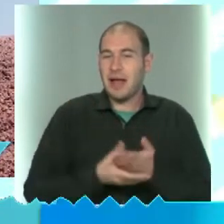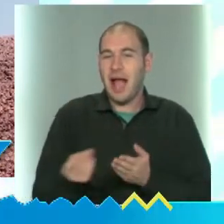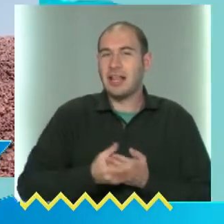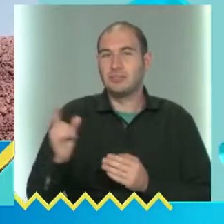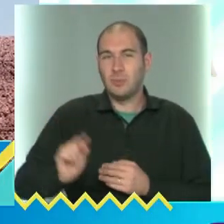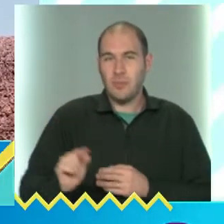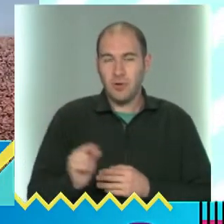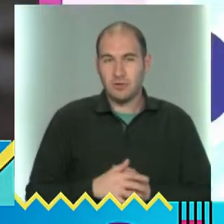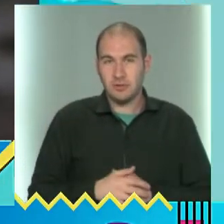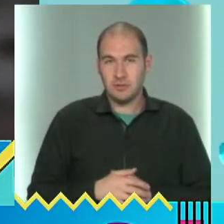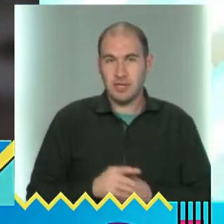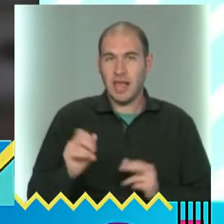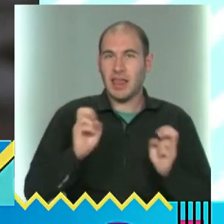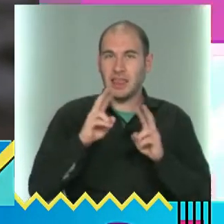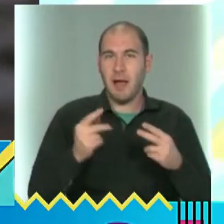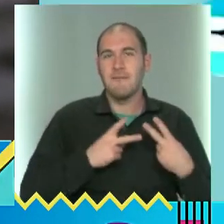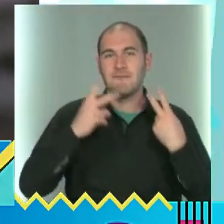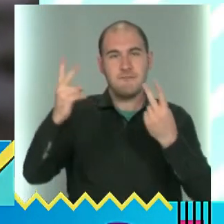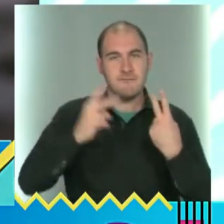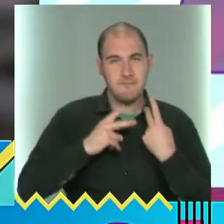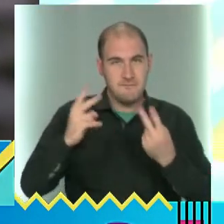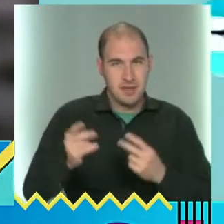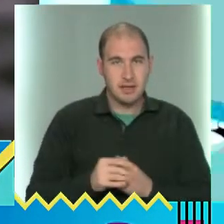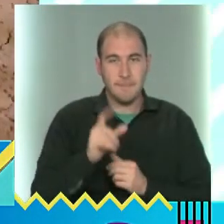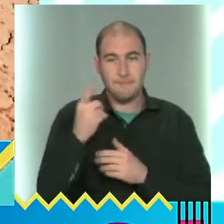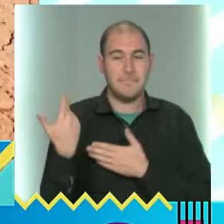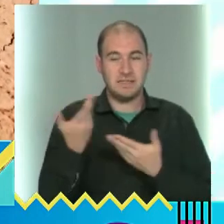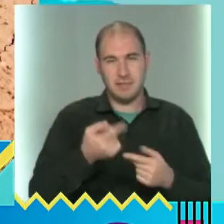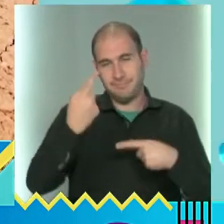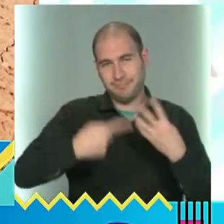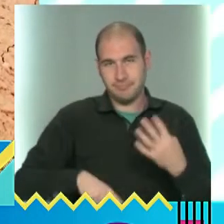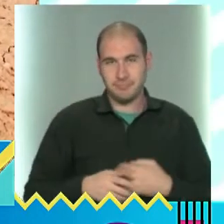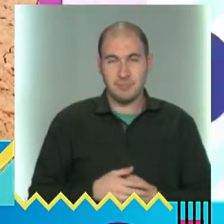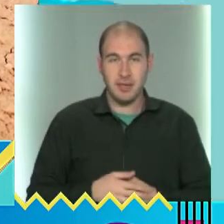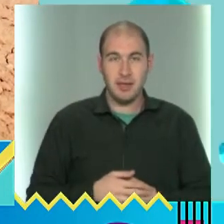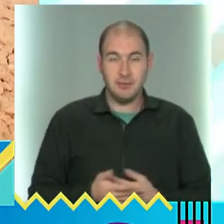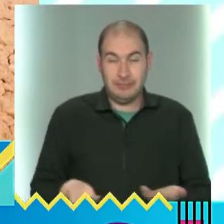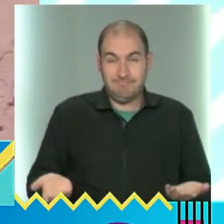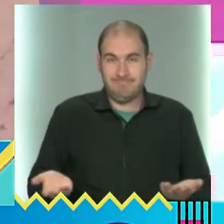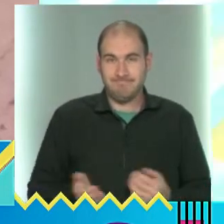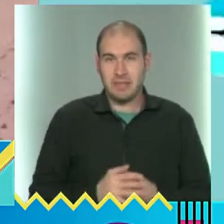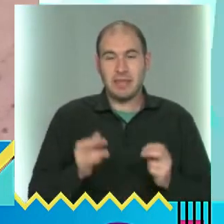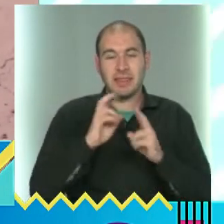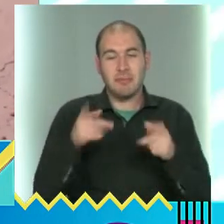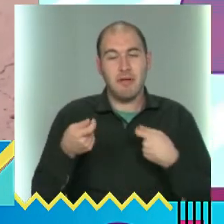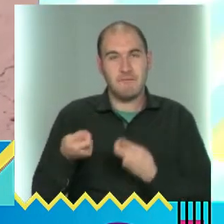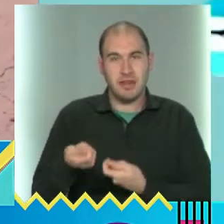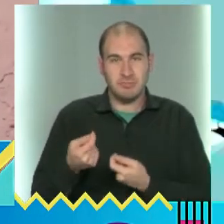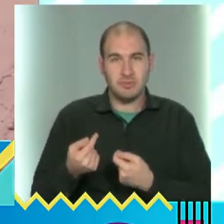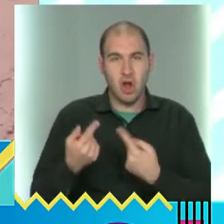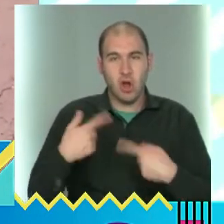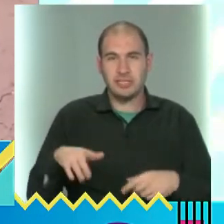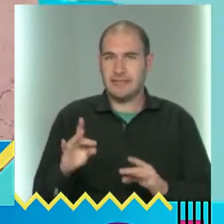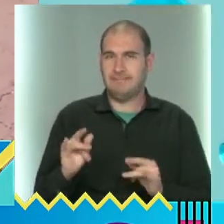costos, fue más el tema de viajes para las presentaciones, etcétera. Pero bueno, el tema del financiamiento es una realidad